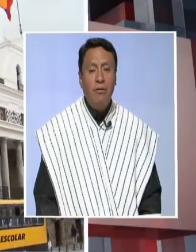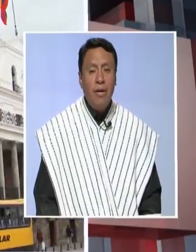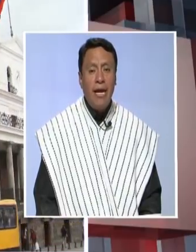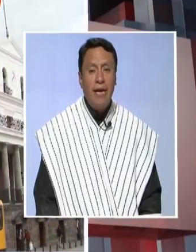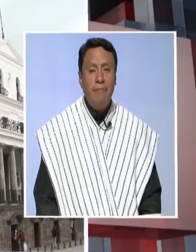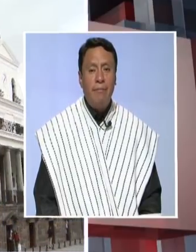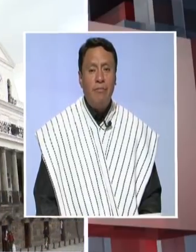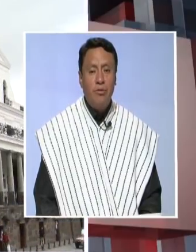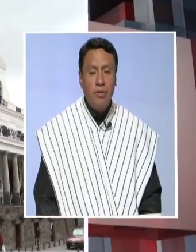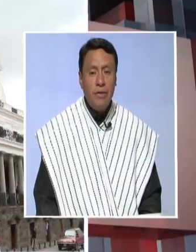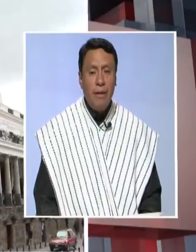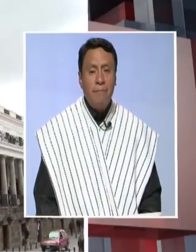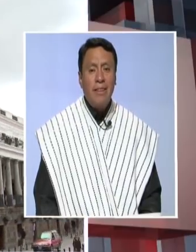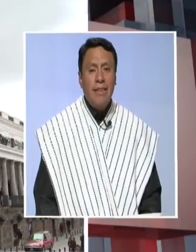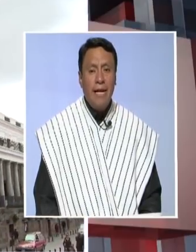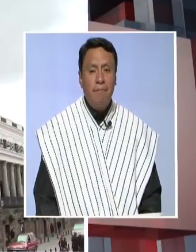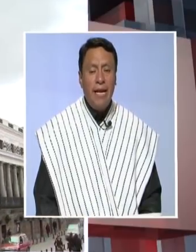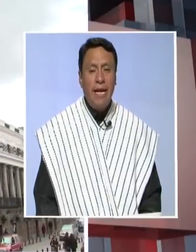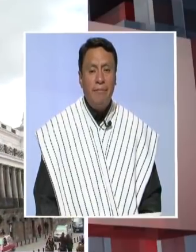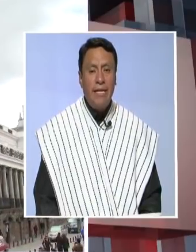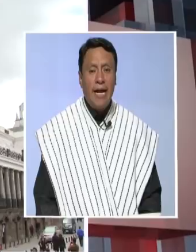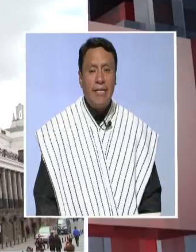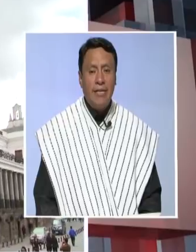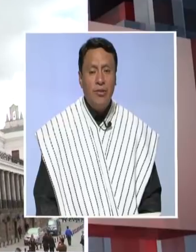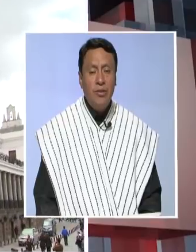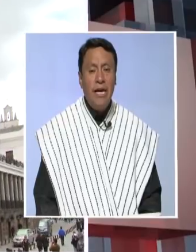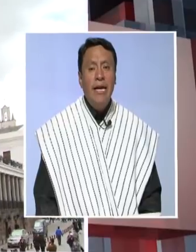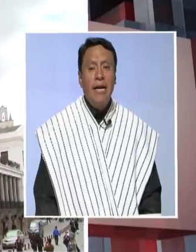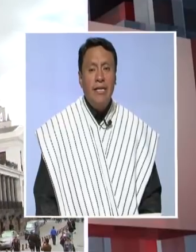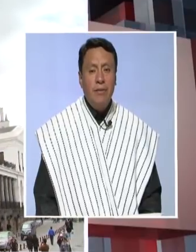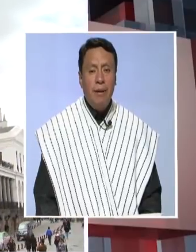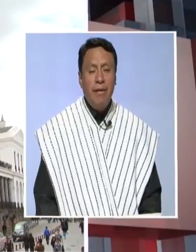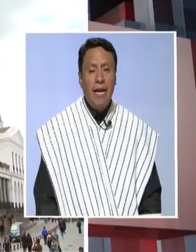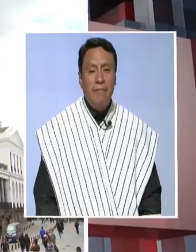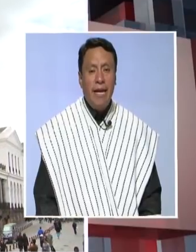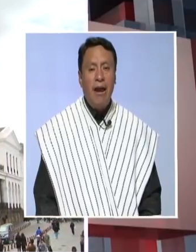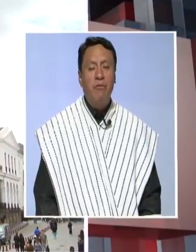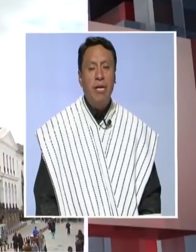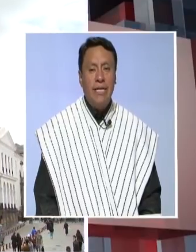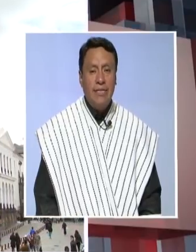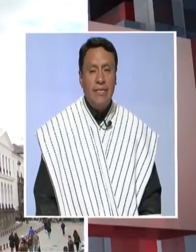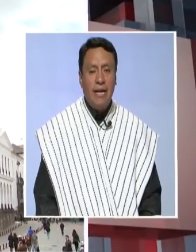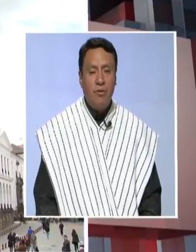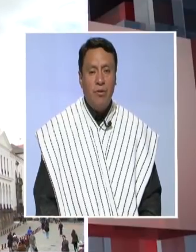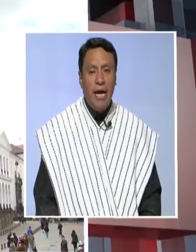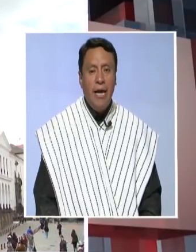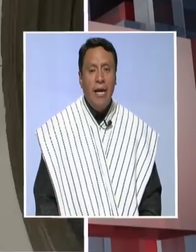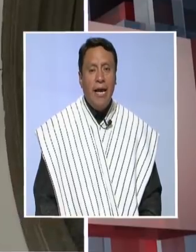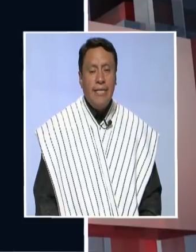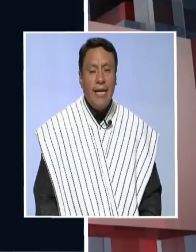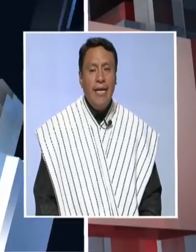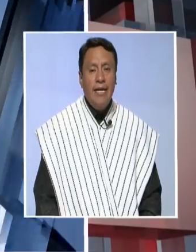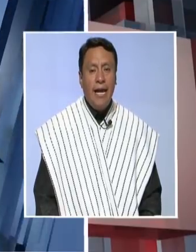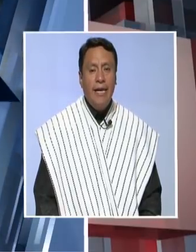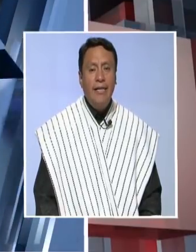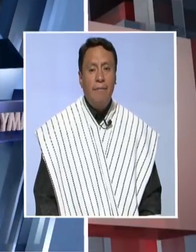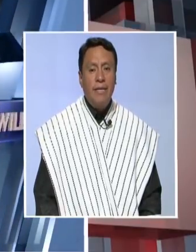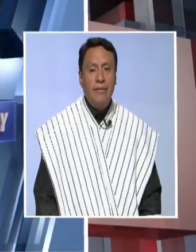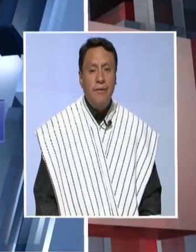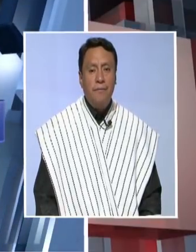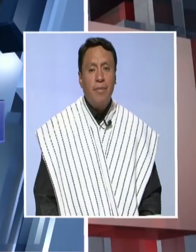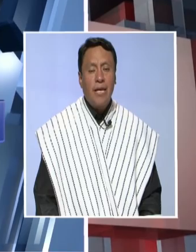Rikukunchi, Paikuna, Ima, Musurishpa, Taripana, Imata, Kayarichunya, Nishpami, Kaipika, Huillachishka, Kuna. Hasta aquí